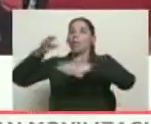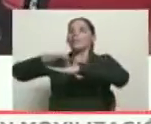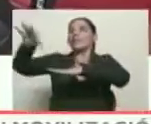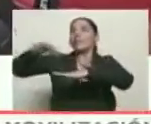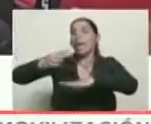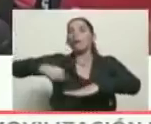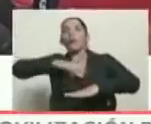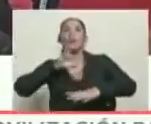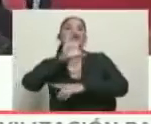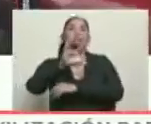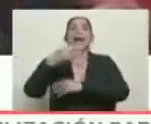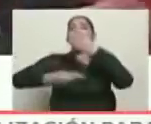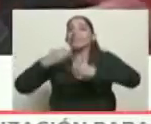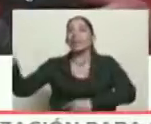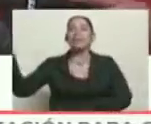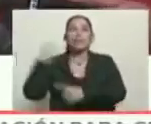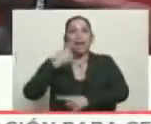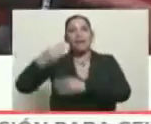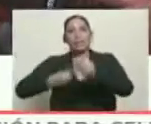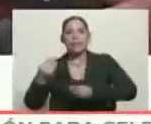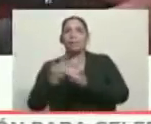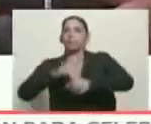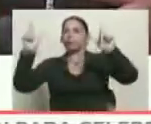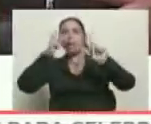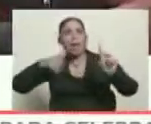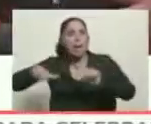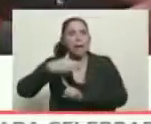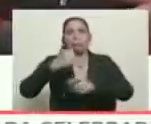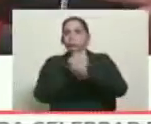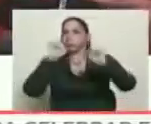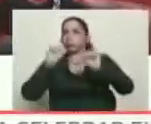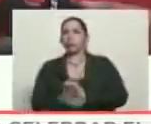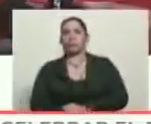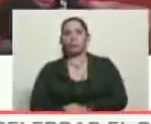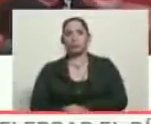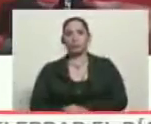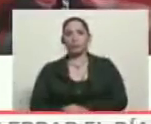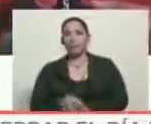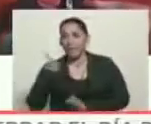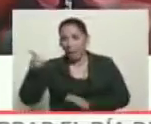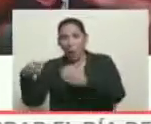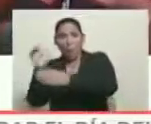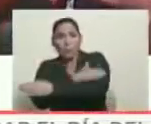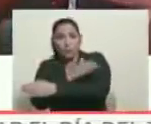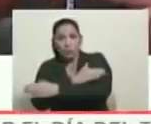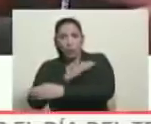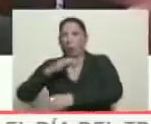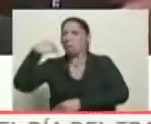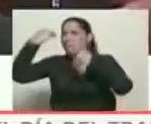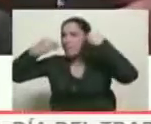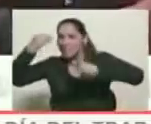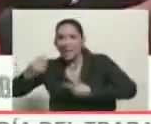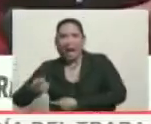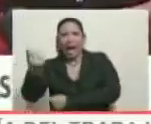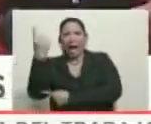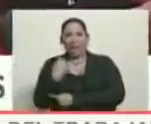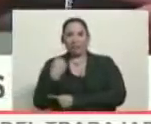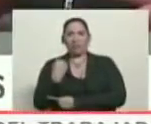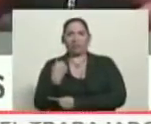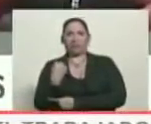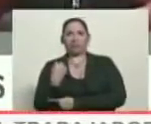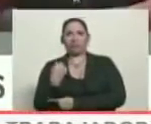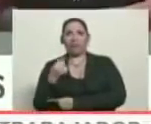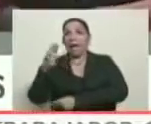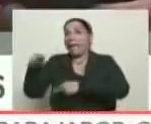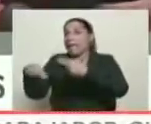país hacer lo que tiene que hacer un pueblo libre, soberano, independiente. Que esa oposición, después del desastre de ayer, en la cual